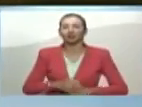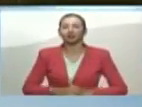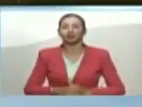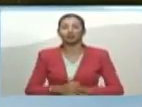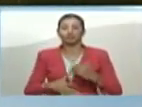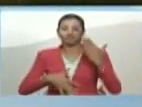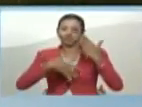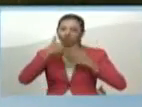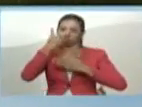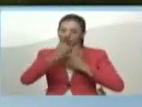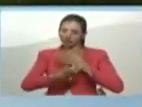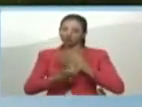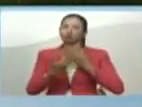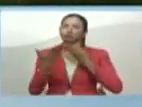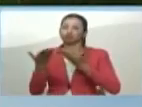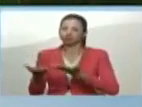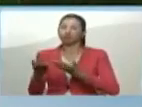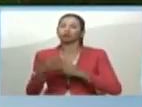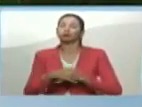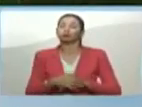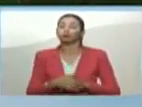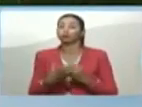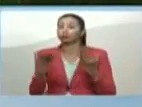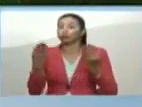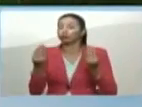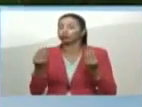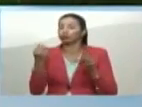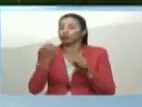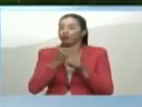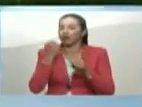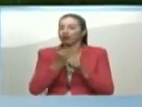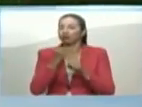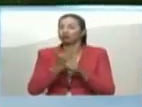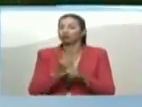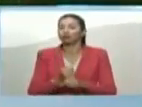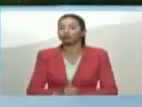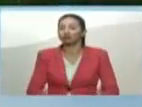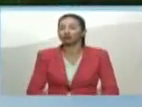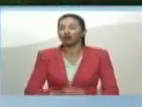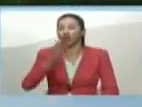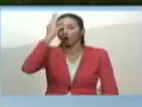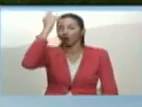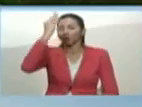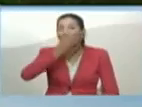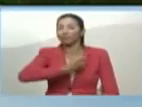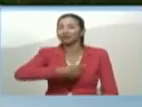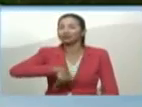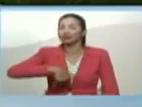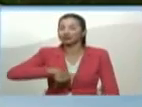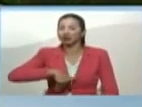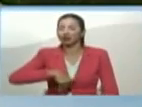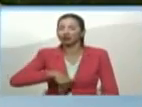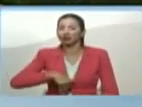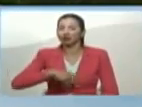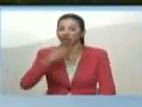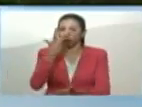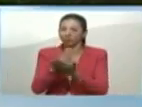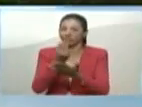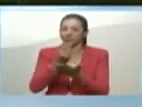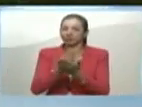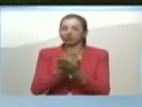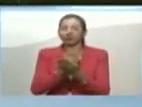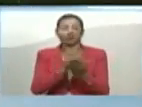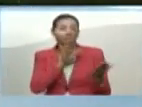Aristóbulo. Todas las tareas que ha definido el Consejo. Bueno, la reunión face to